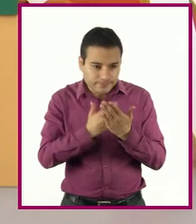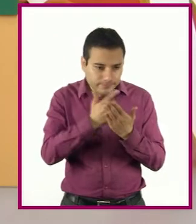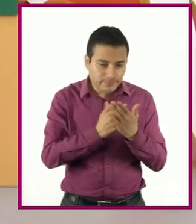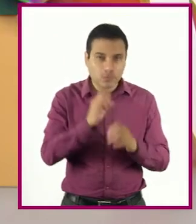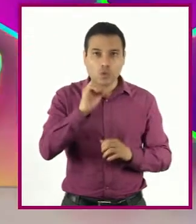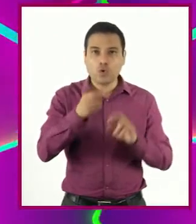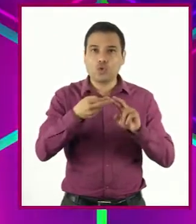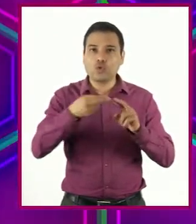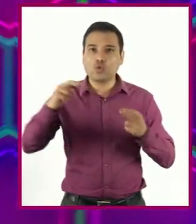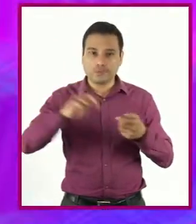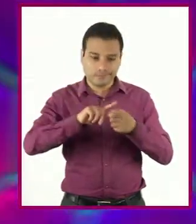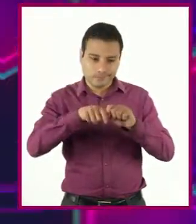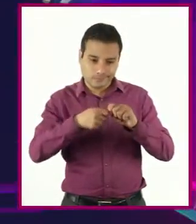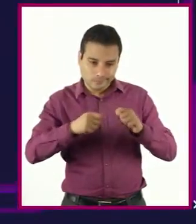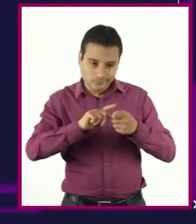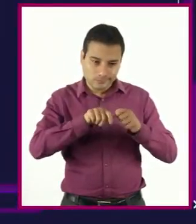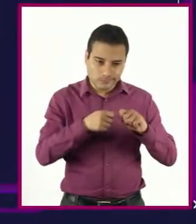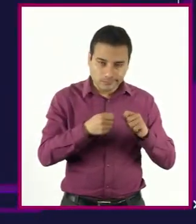los dedos.